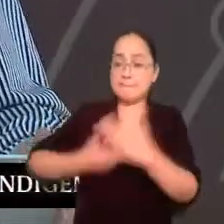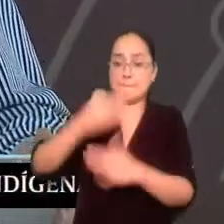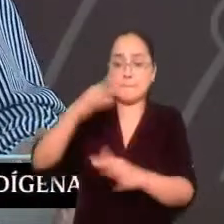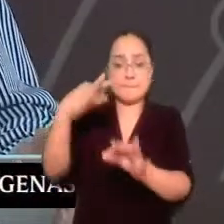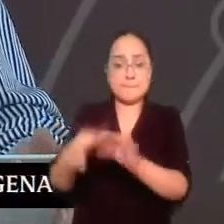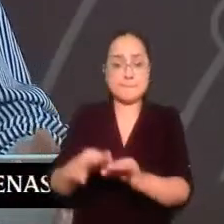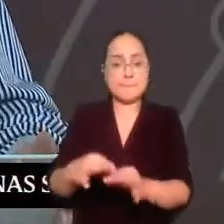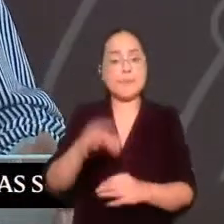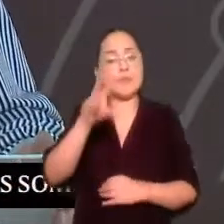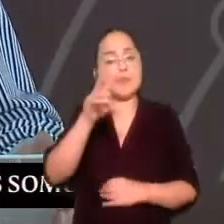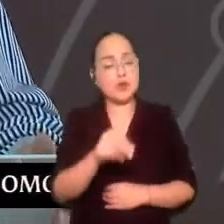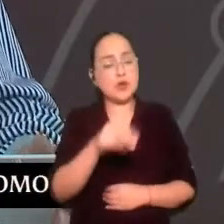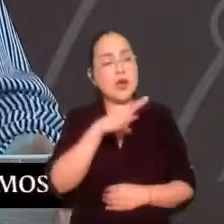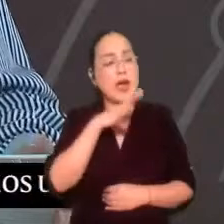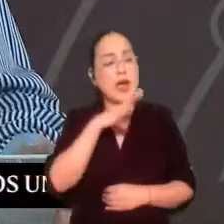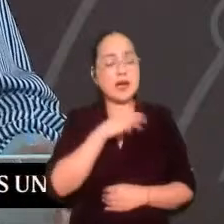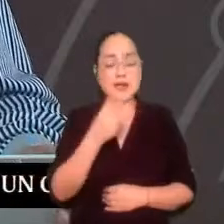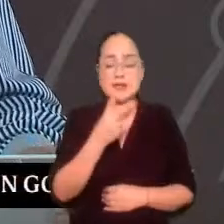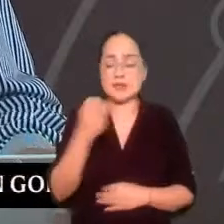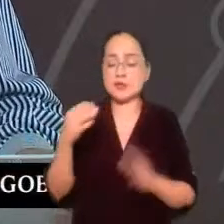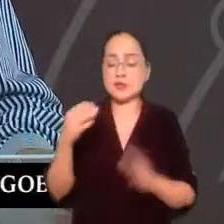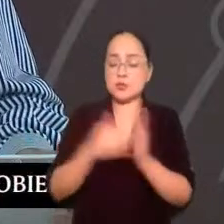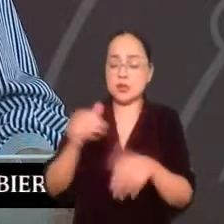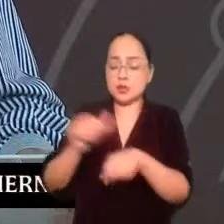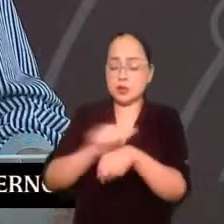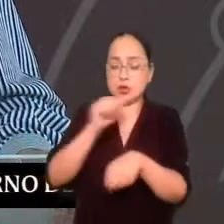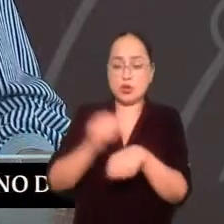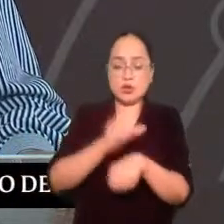regularizar más de 300 mil carros.